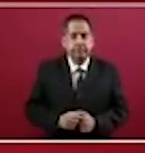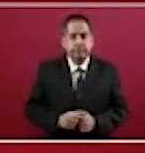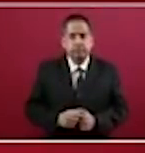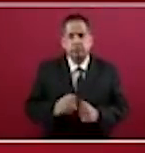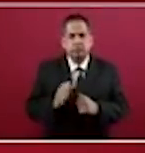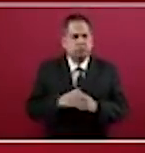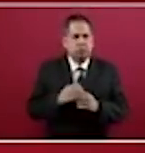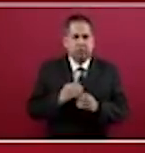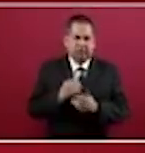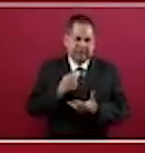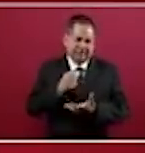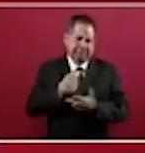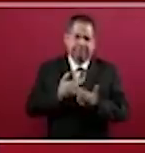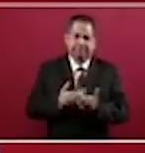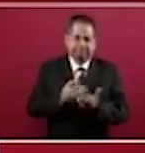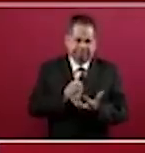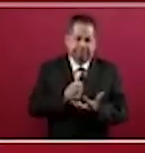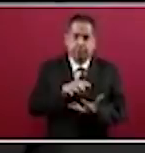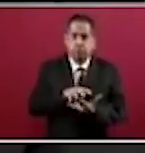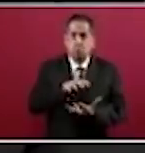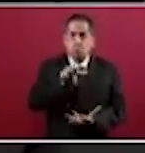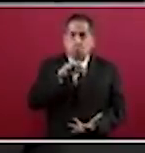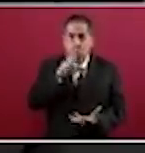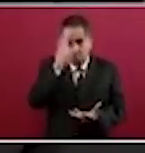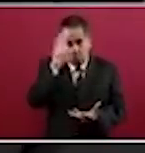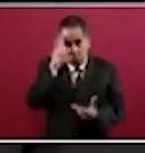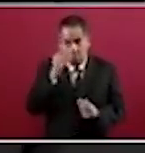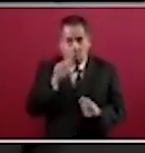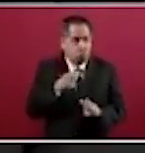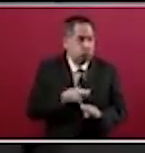la cantidad de recursos que se están destinando.